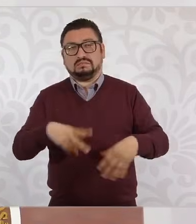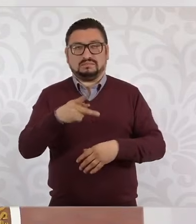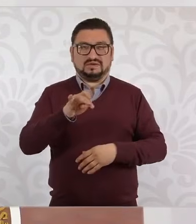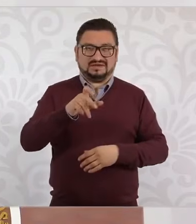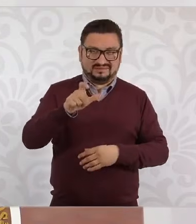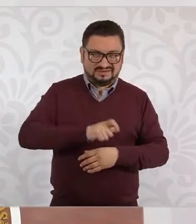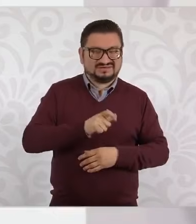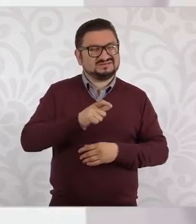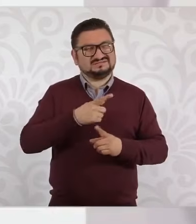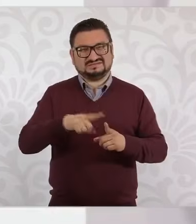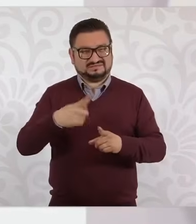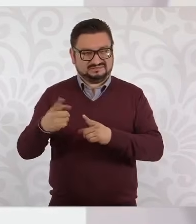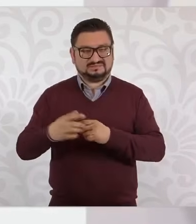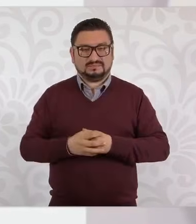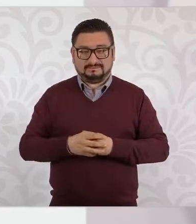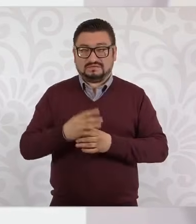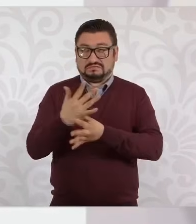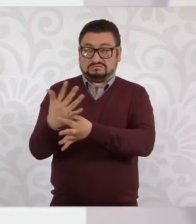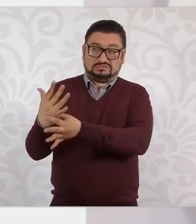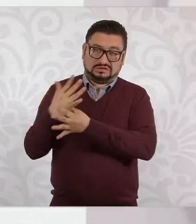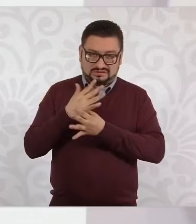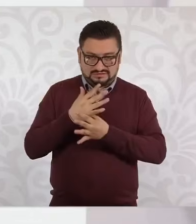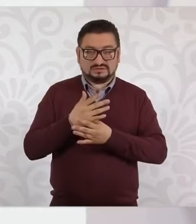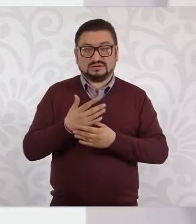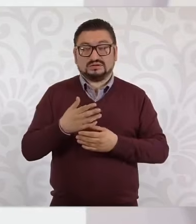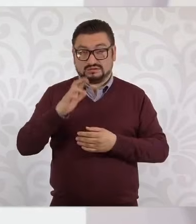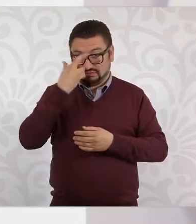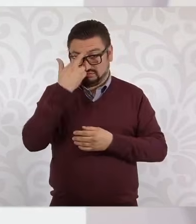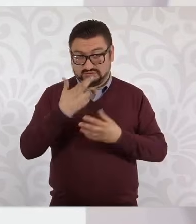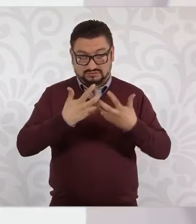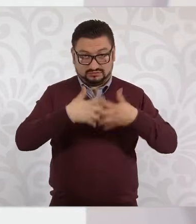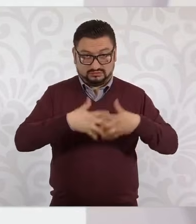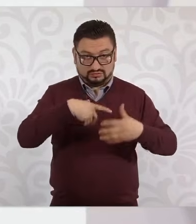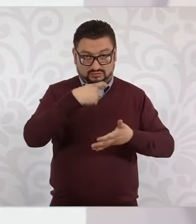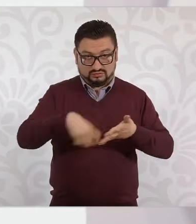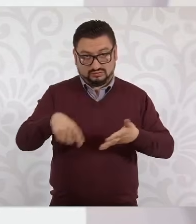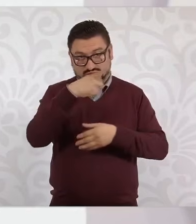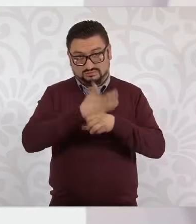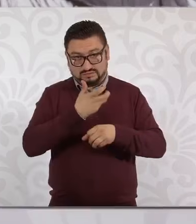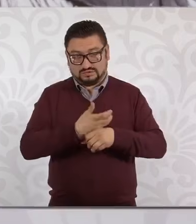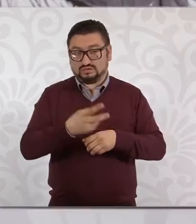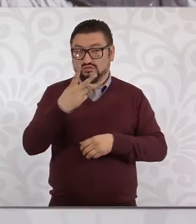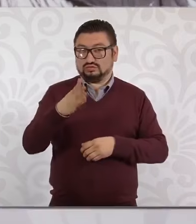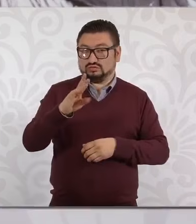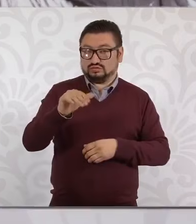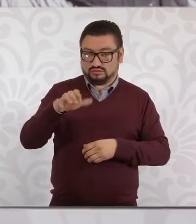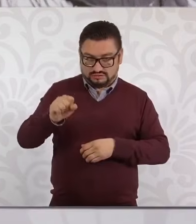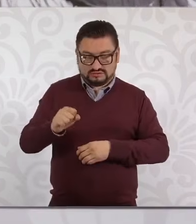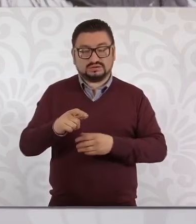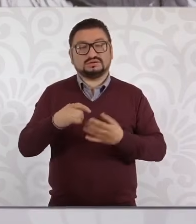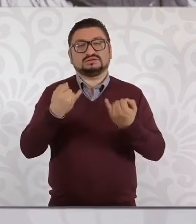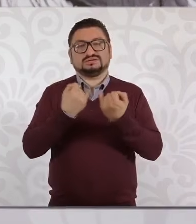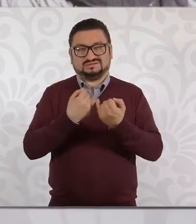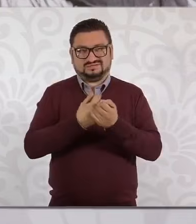Pemex, y gracias a la compra de la refinería Deer Park y a Dos Bocas y a